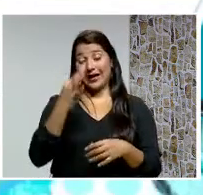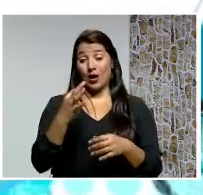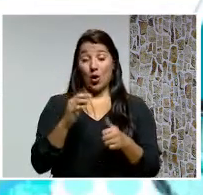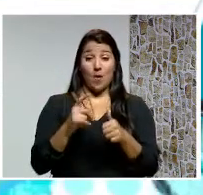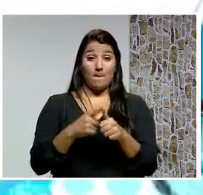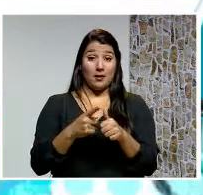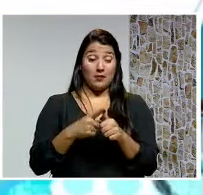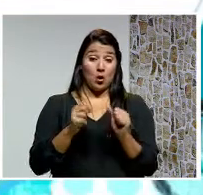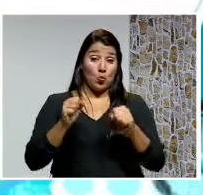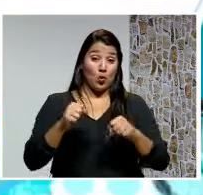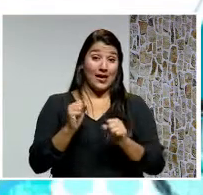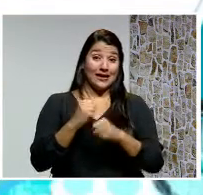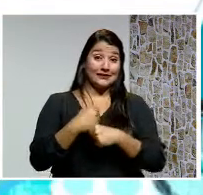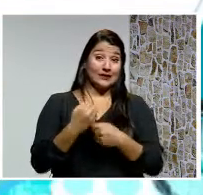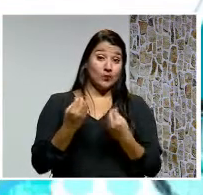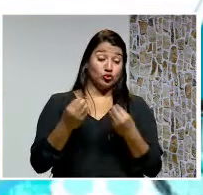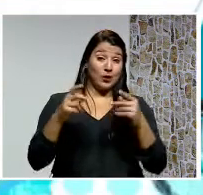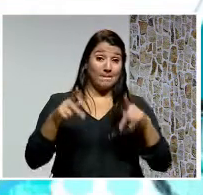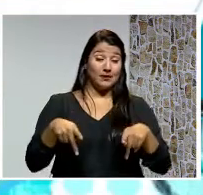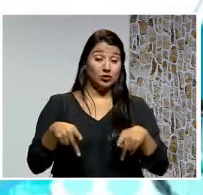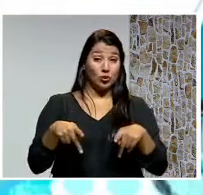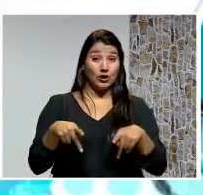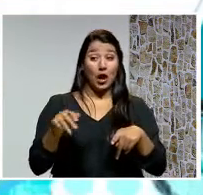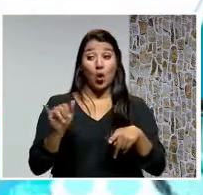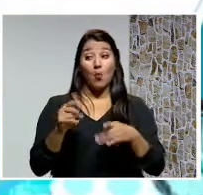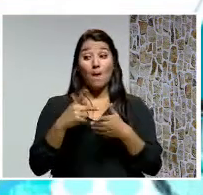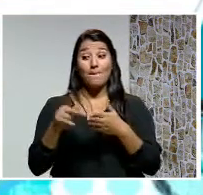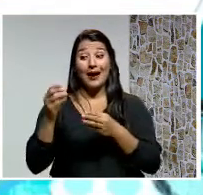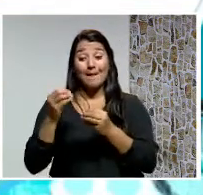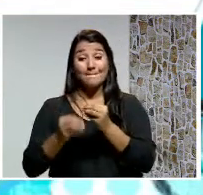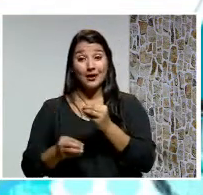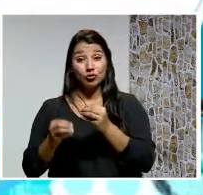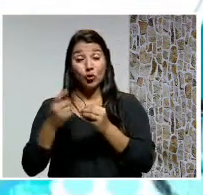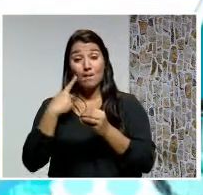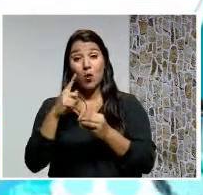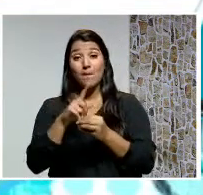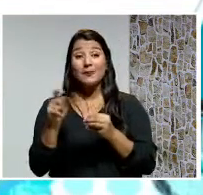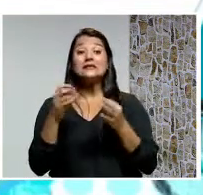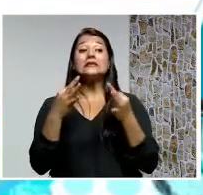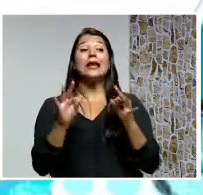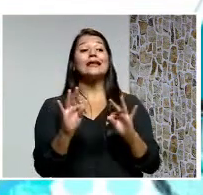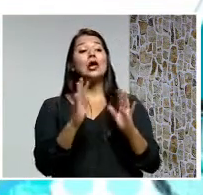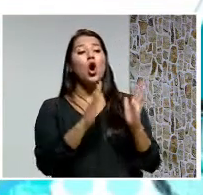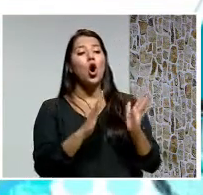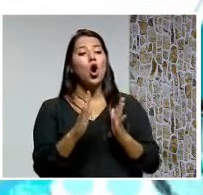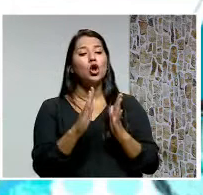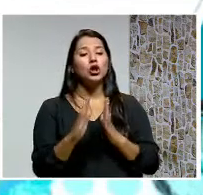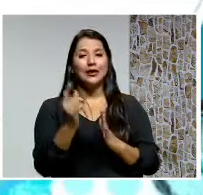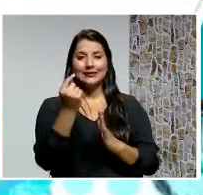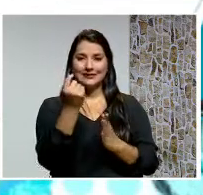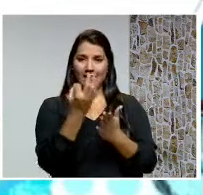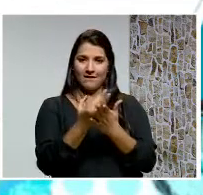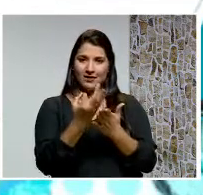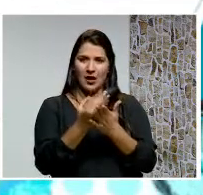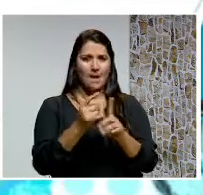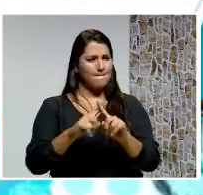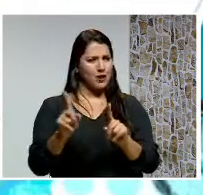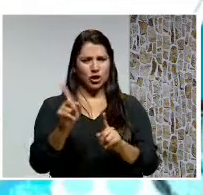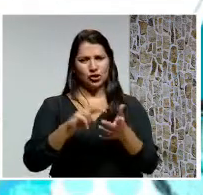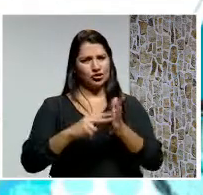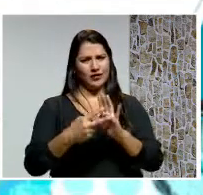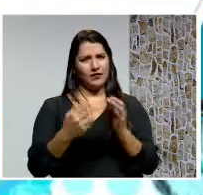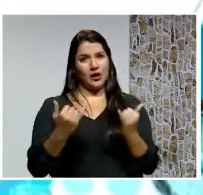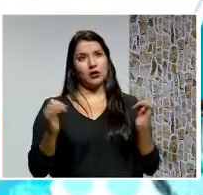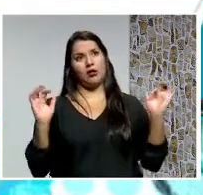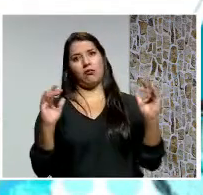harían muchos de ellos es tratar de ajustar un poco sus finanzas con esta reducción en las tasas, pero no necesariamente saldrán a